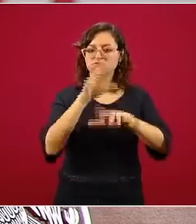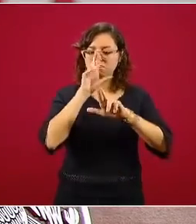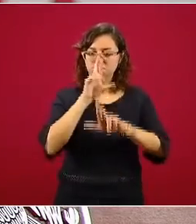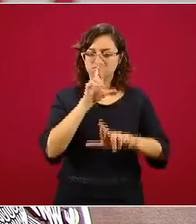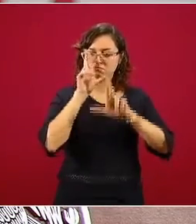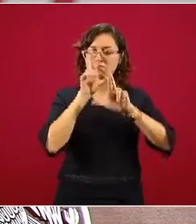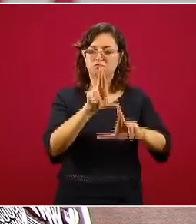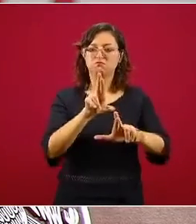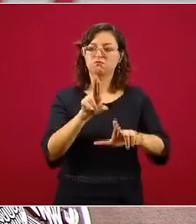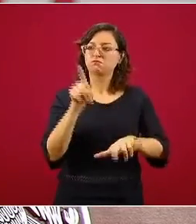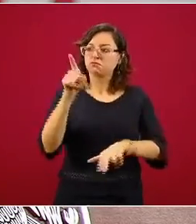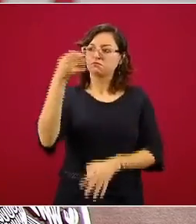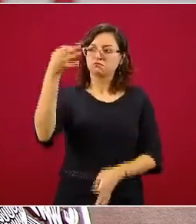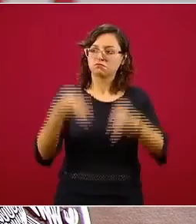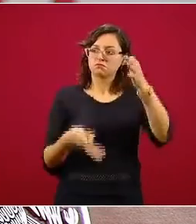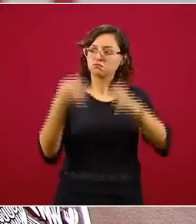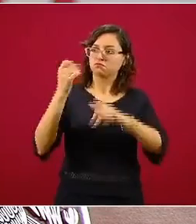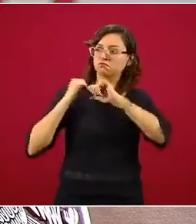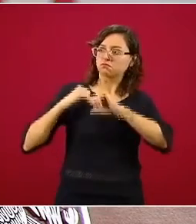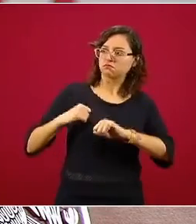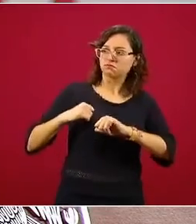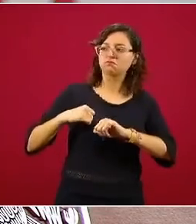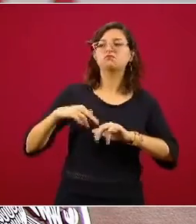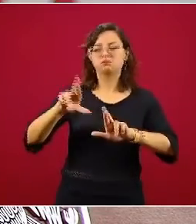respeto al Poder Judicial.